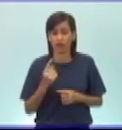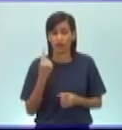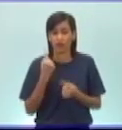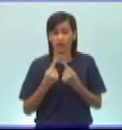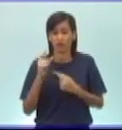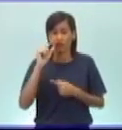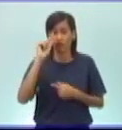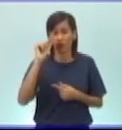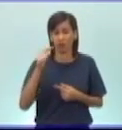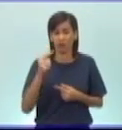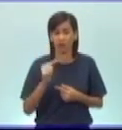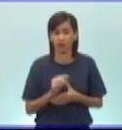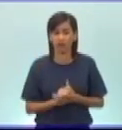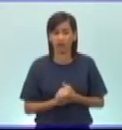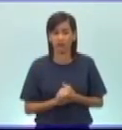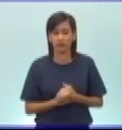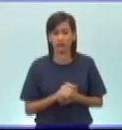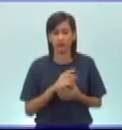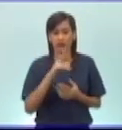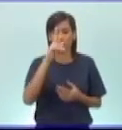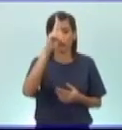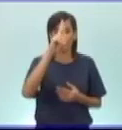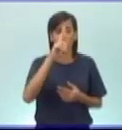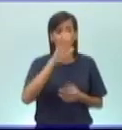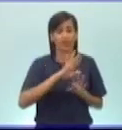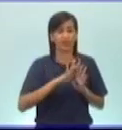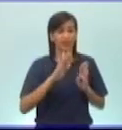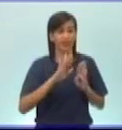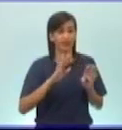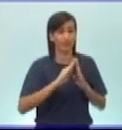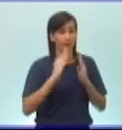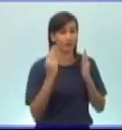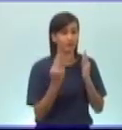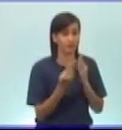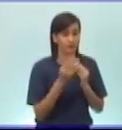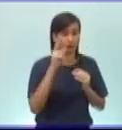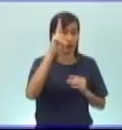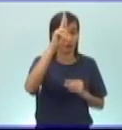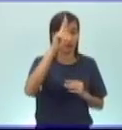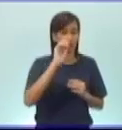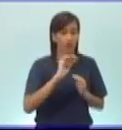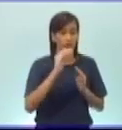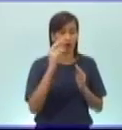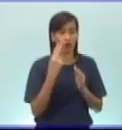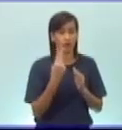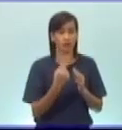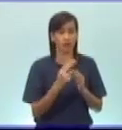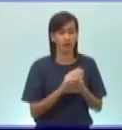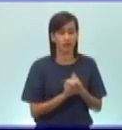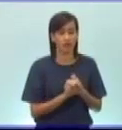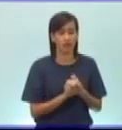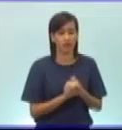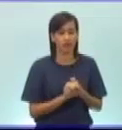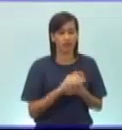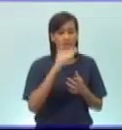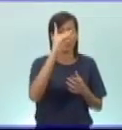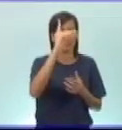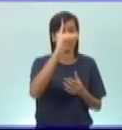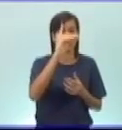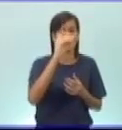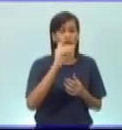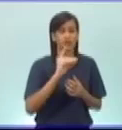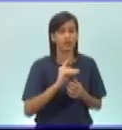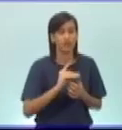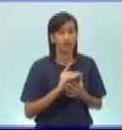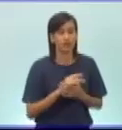comas, las unidades, ya estamos en los enteros, fíjense, las unidades con las unidades, las decenas con las decenas